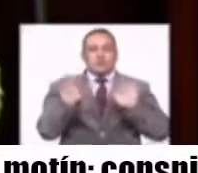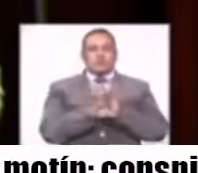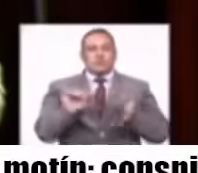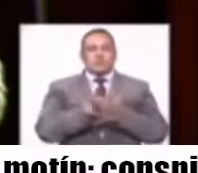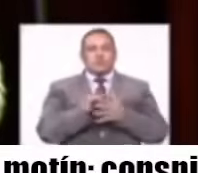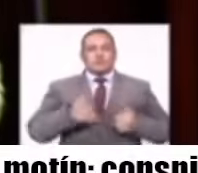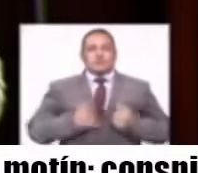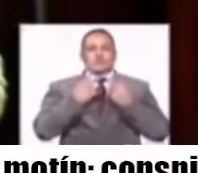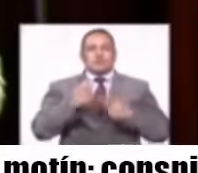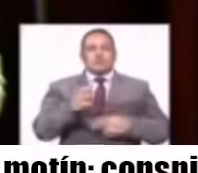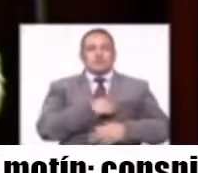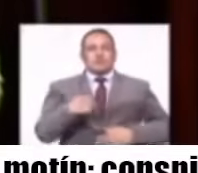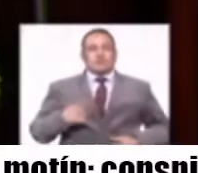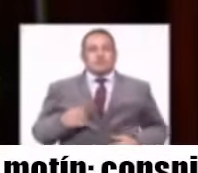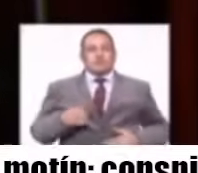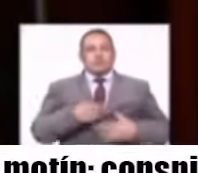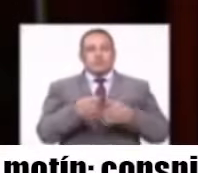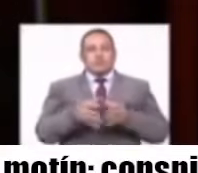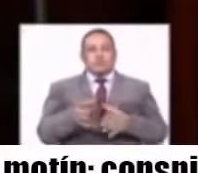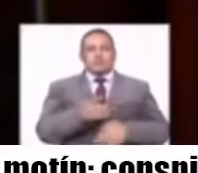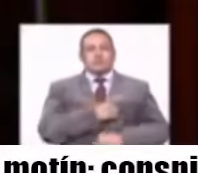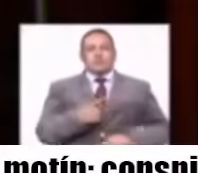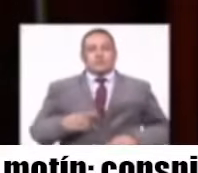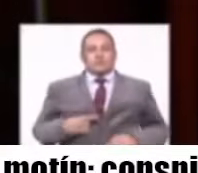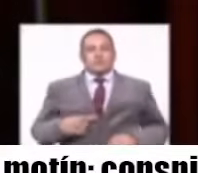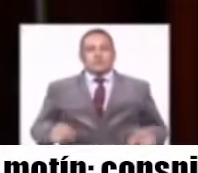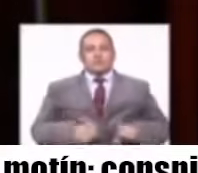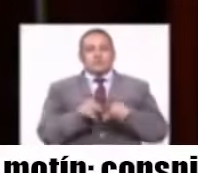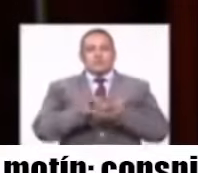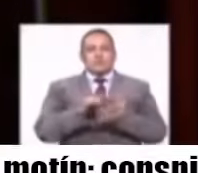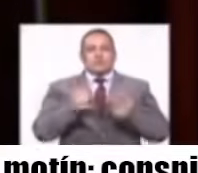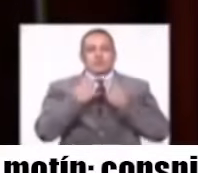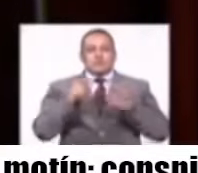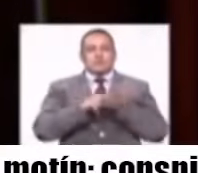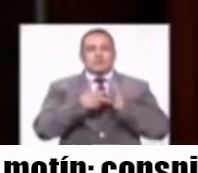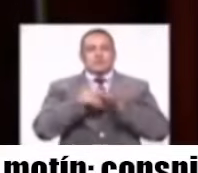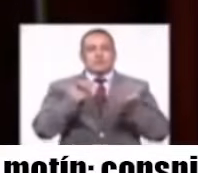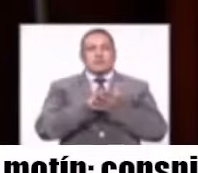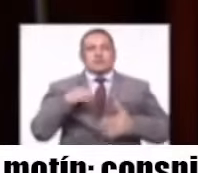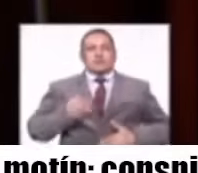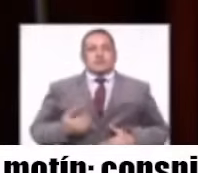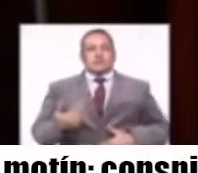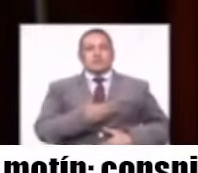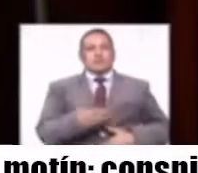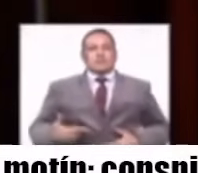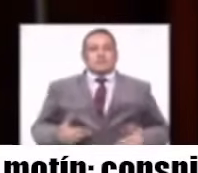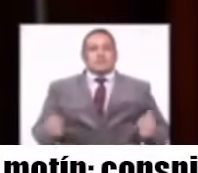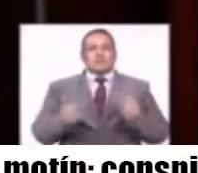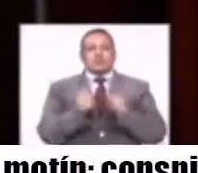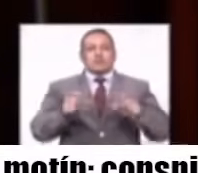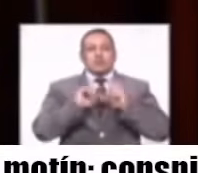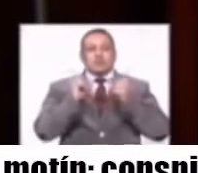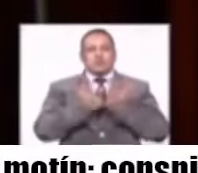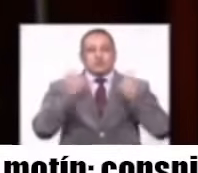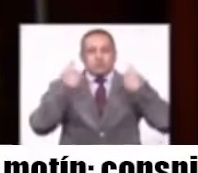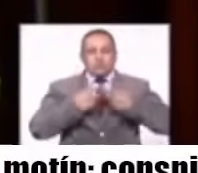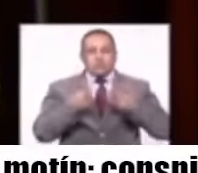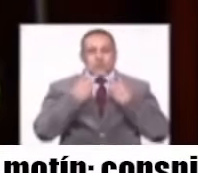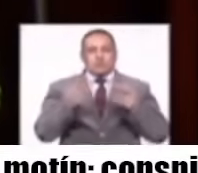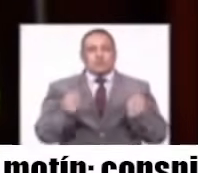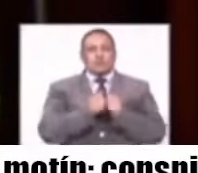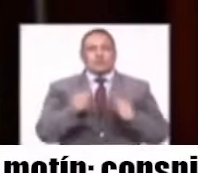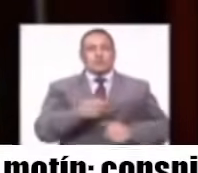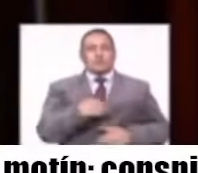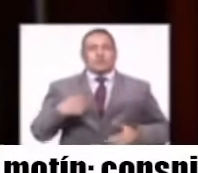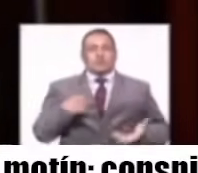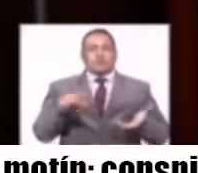ahí era miembro de la directiva del partido. No se trataba entonces, señor presidente, de un consejo de ministros donde